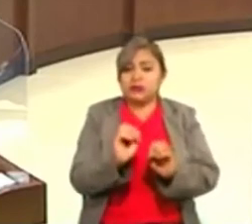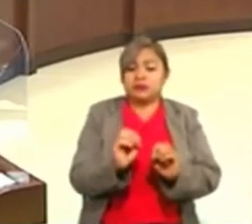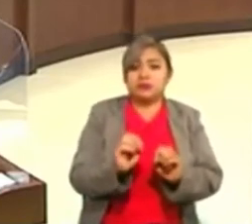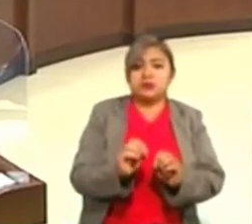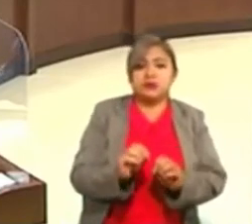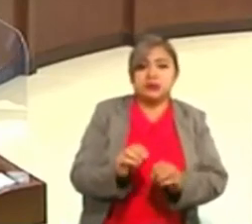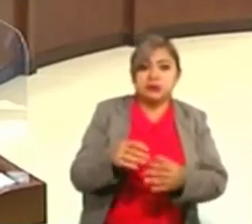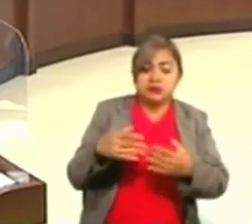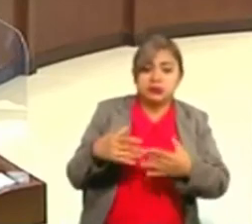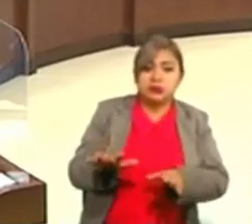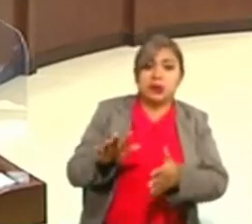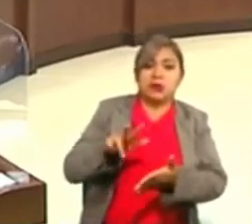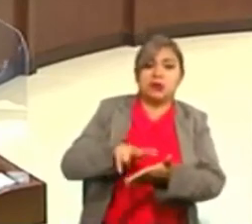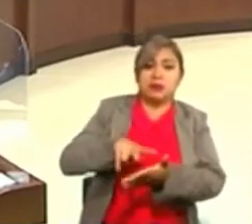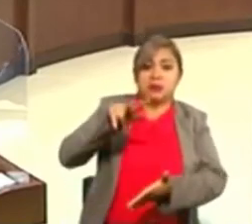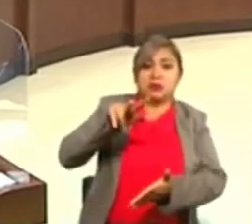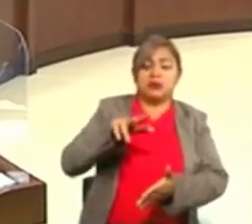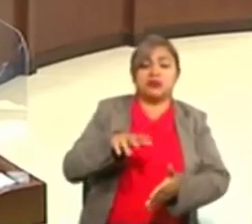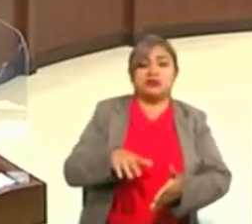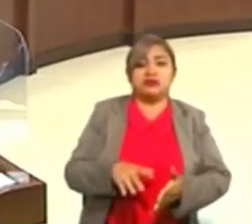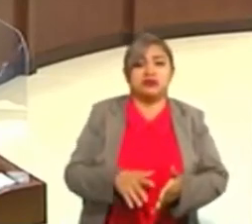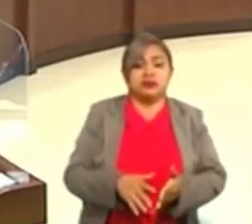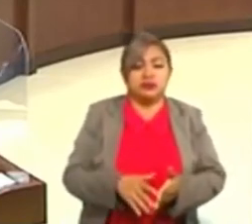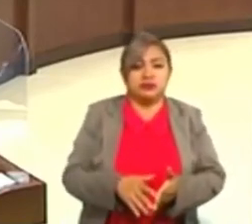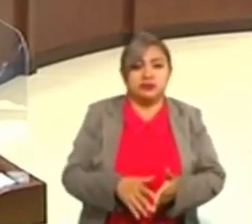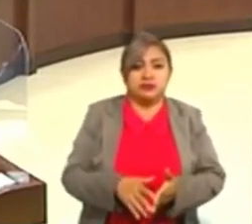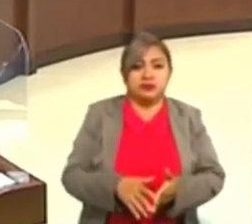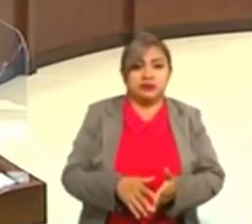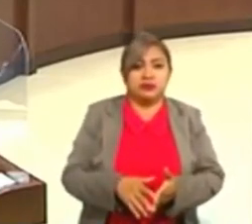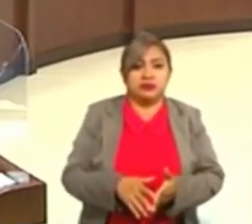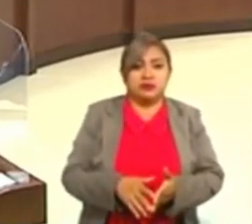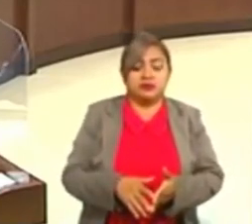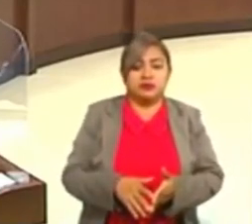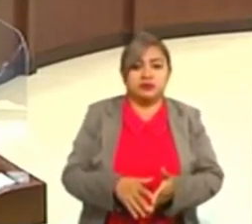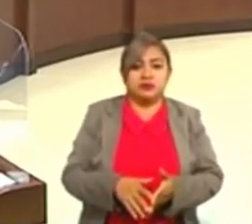Ha sido aprobado, presidente.